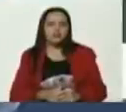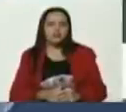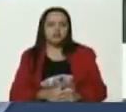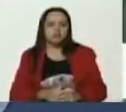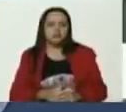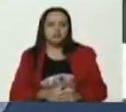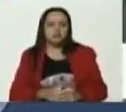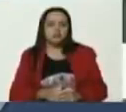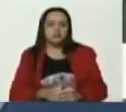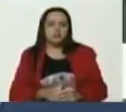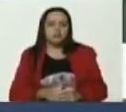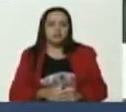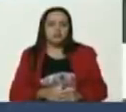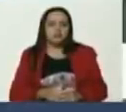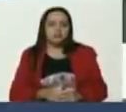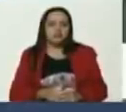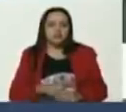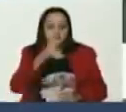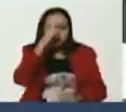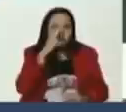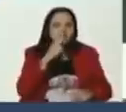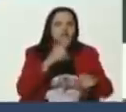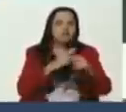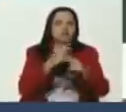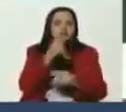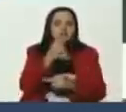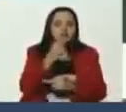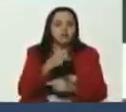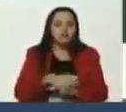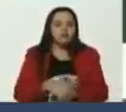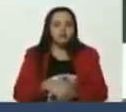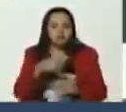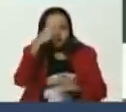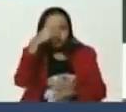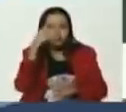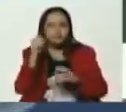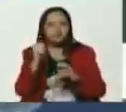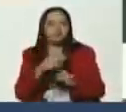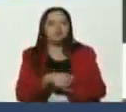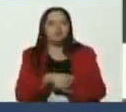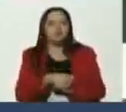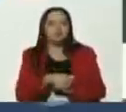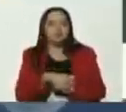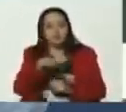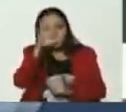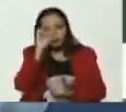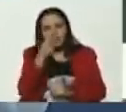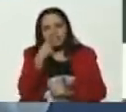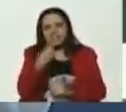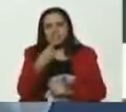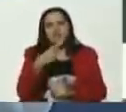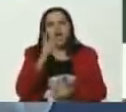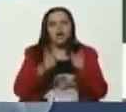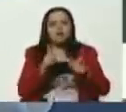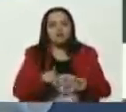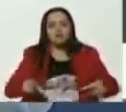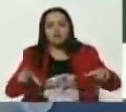Y de la dignidad que yo hablo, uno se inspira, ¿no? Lo he dicho en algunos sitios, pero